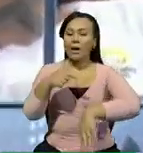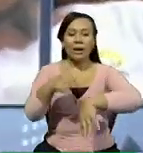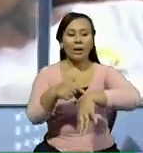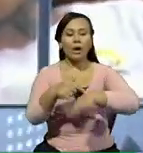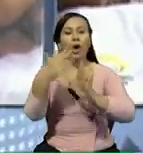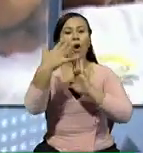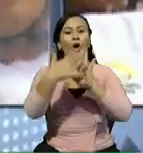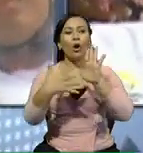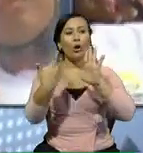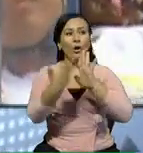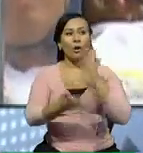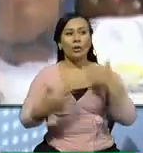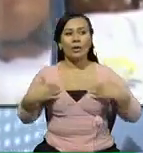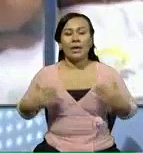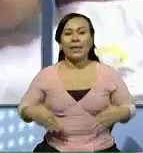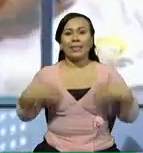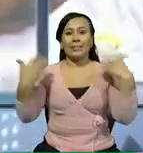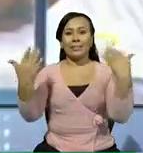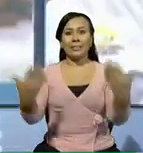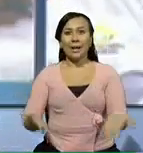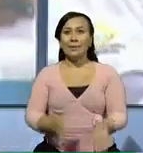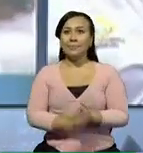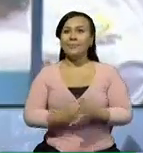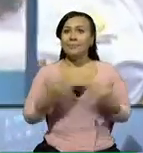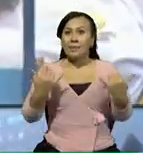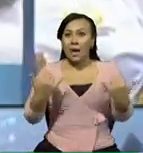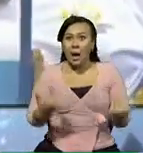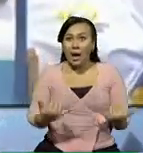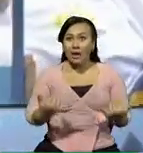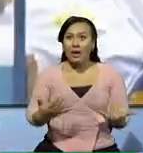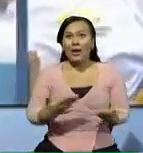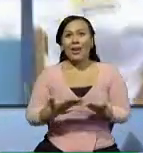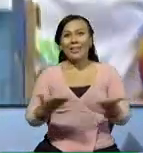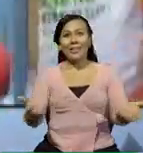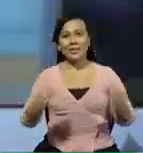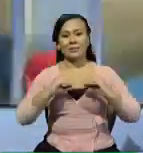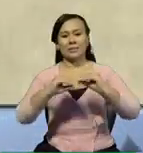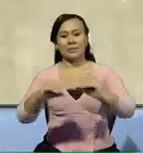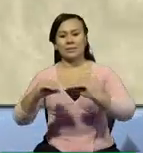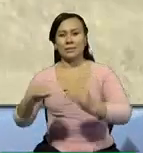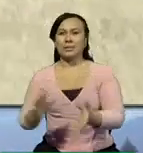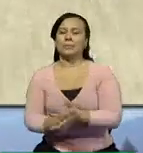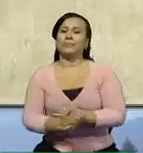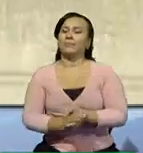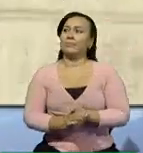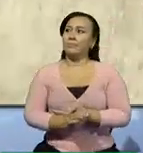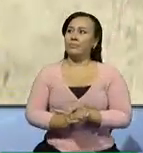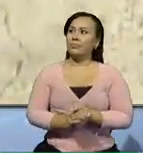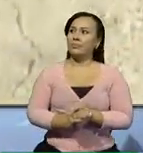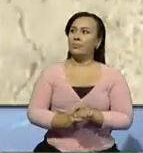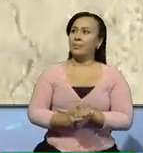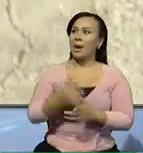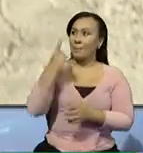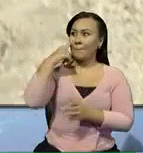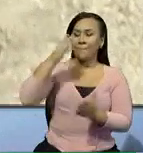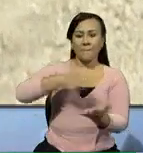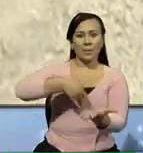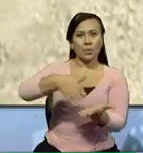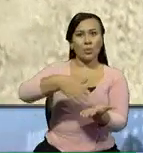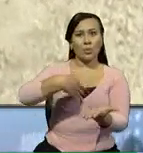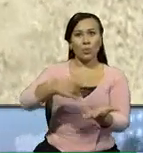ya les hemos establecido. Y ahora lo que vamos a hacer es las adecuaciones. Por ejemplo, una pintura antideslizante, que es la que necesitamos para